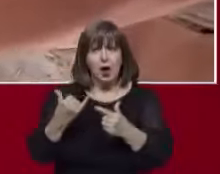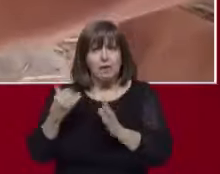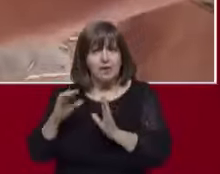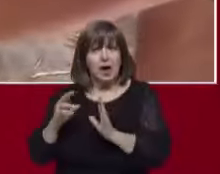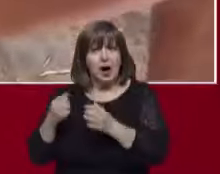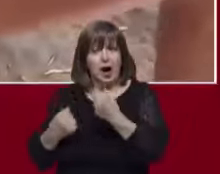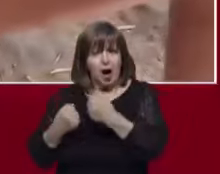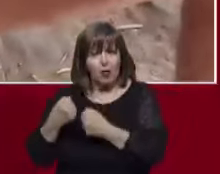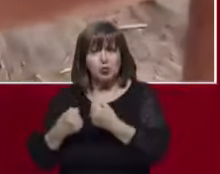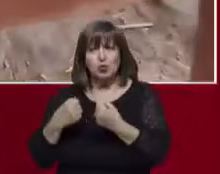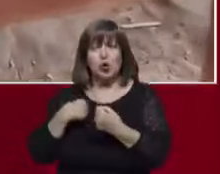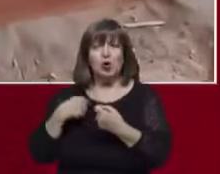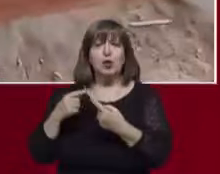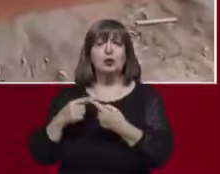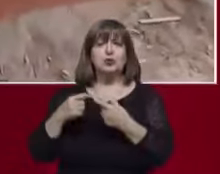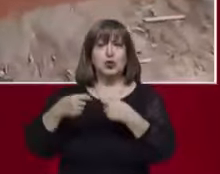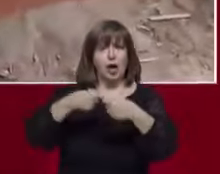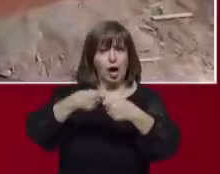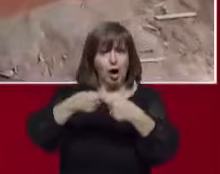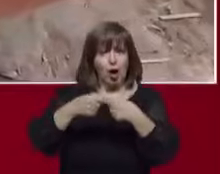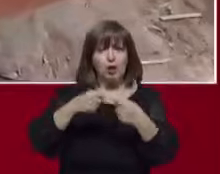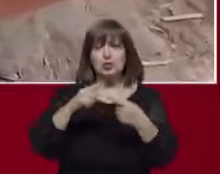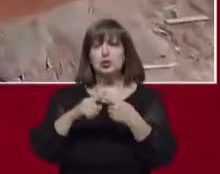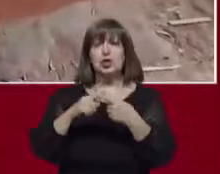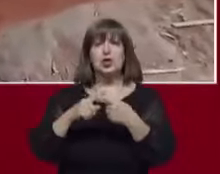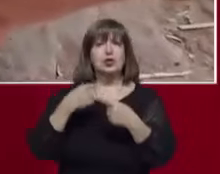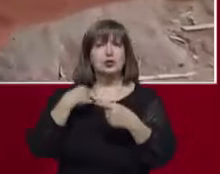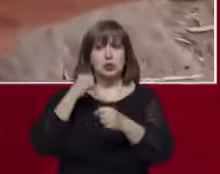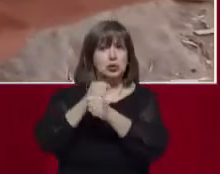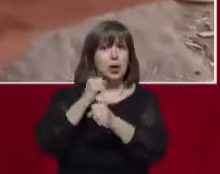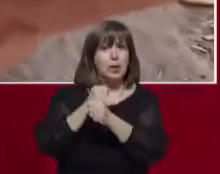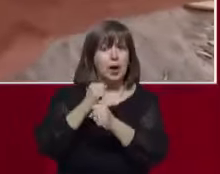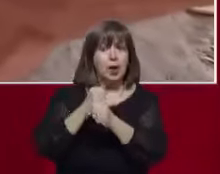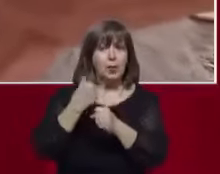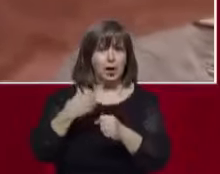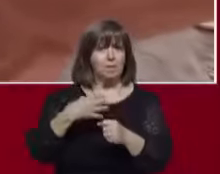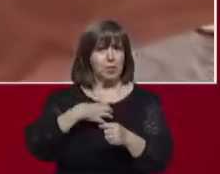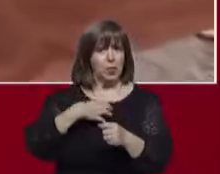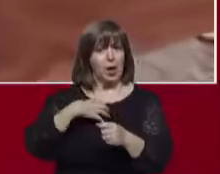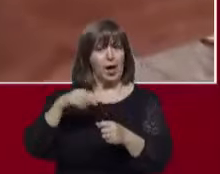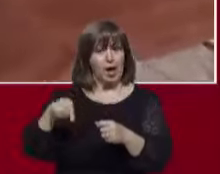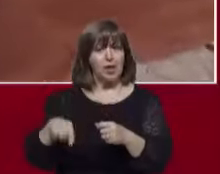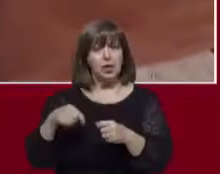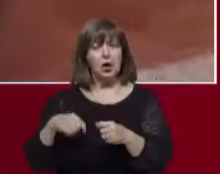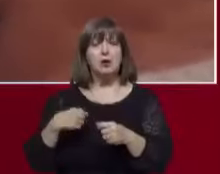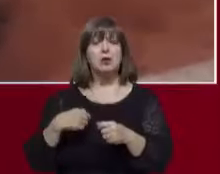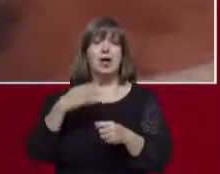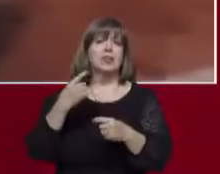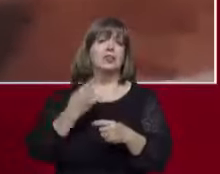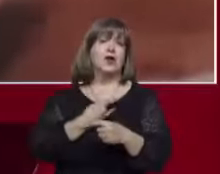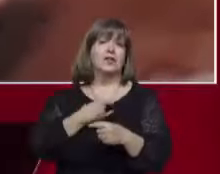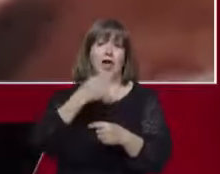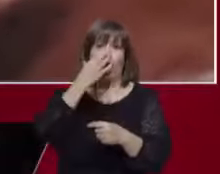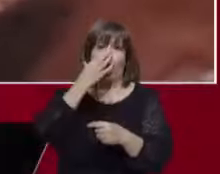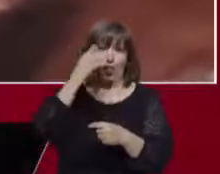último tenía un comercio, tenía un autoservicio. Dentro de todo me estaba yendo bien en Córdoba.